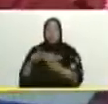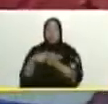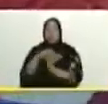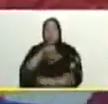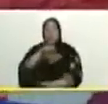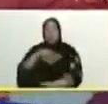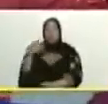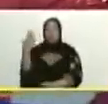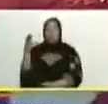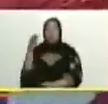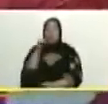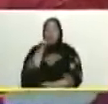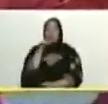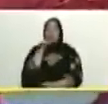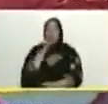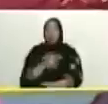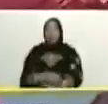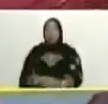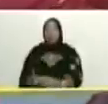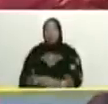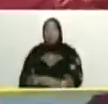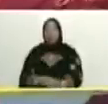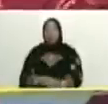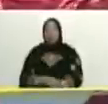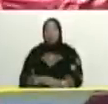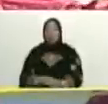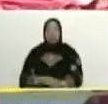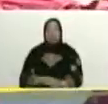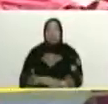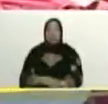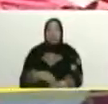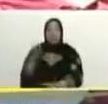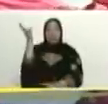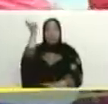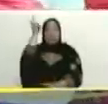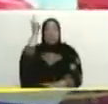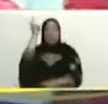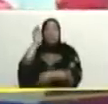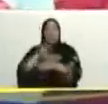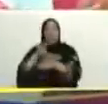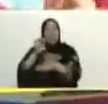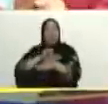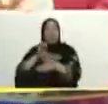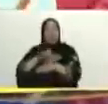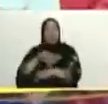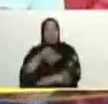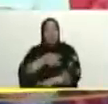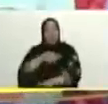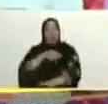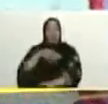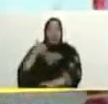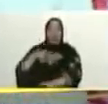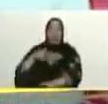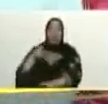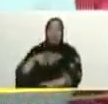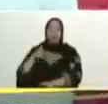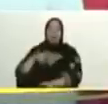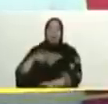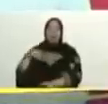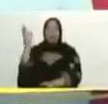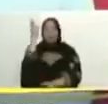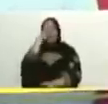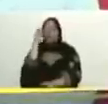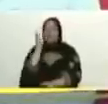En Colombia, Ecuador, Perú, Chile, Argentina,